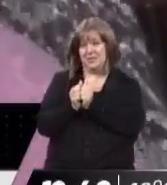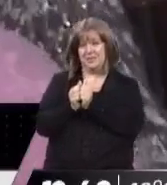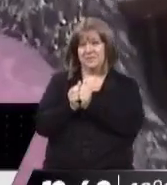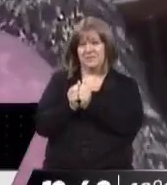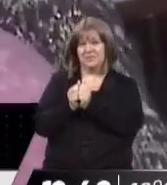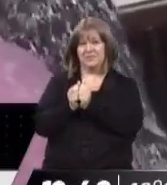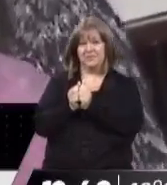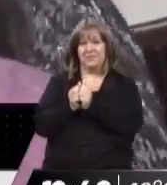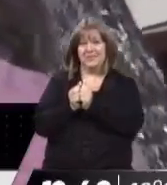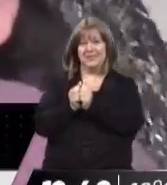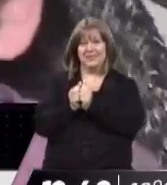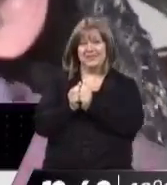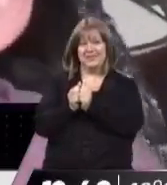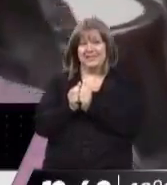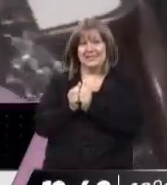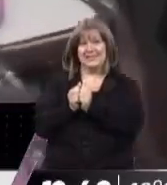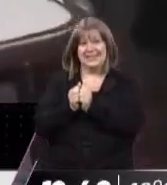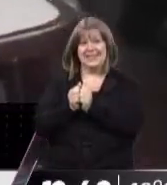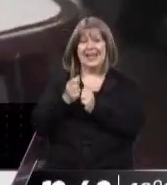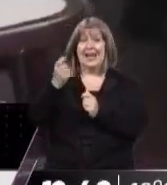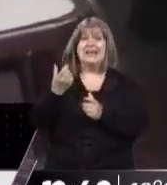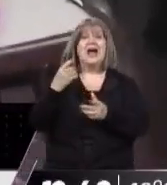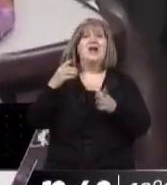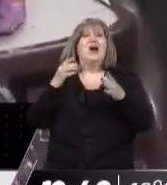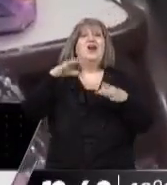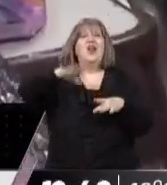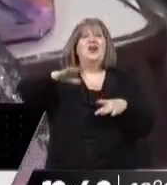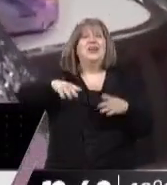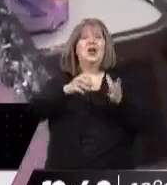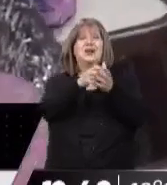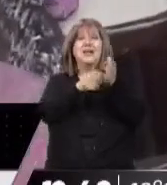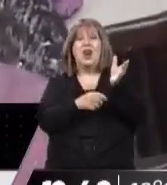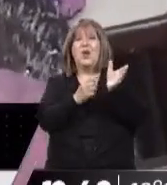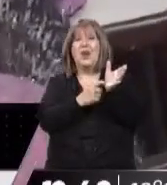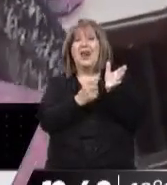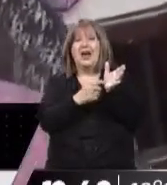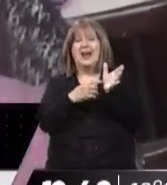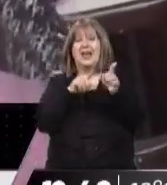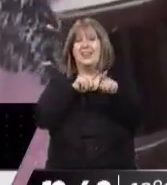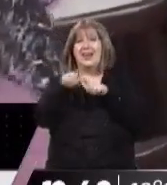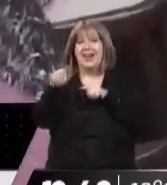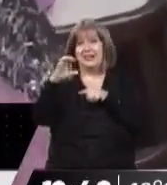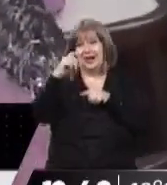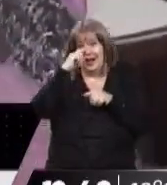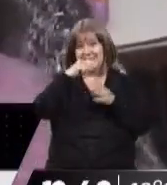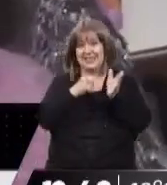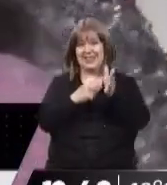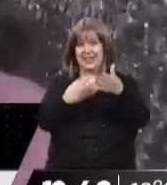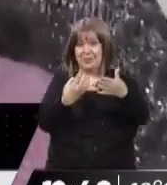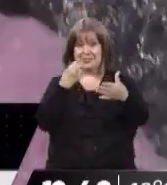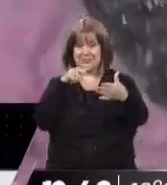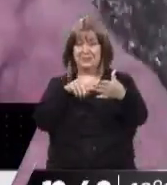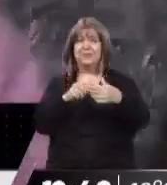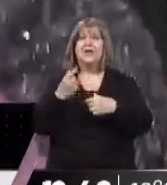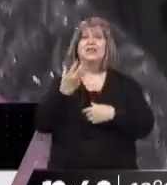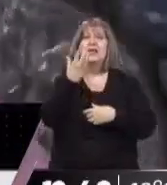estamos haciendo? Mirá, claro, los niños, estos niños son maravillosos. Bueno, ¿te gusta venir a la